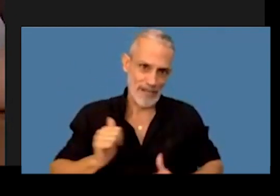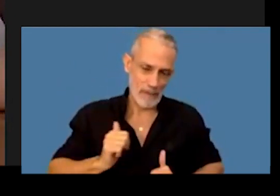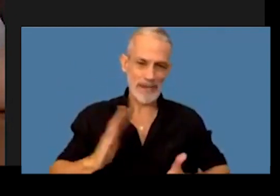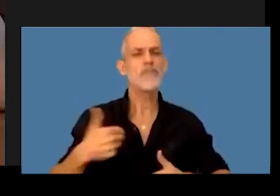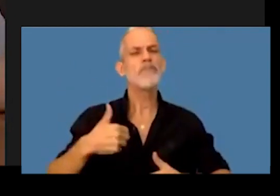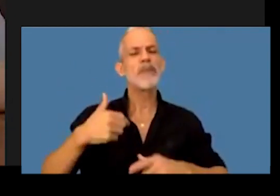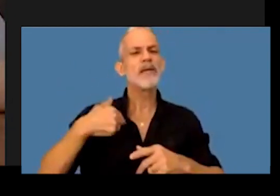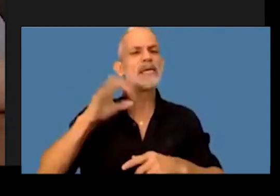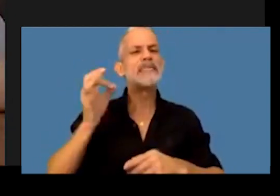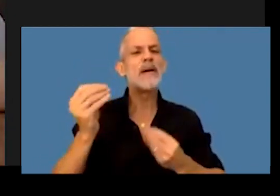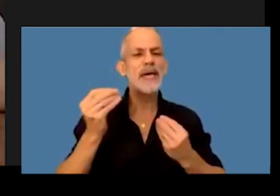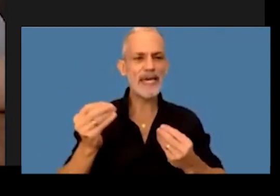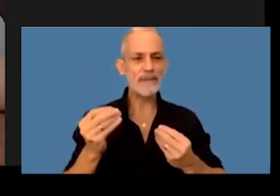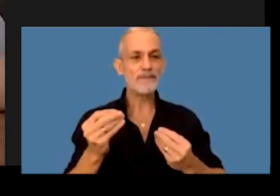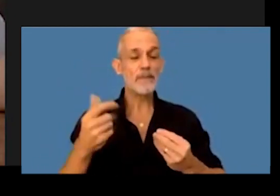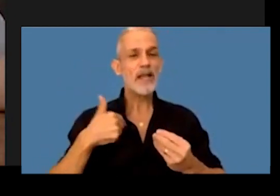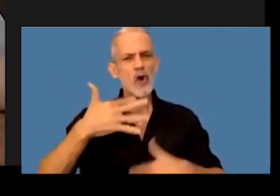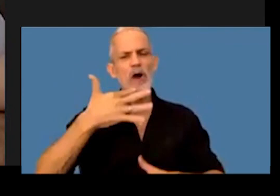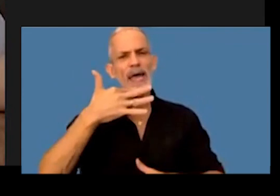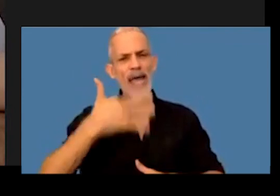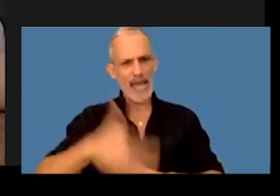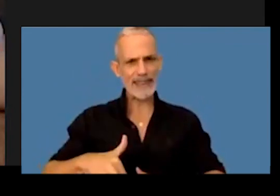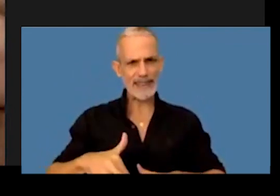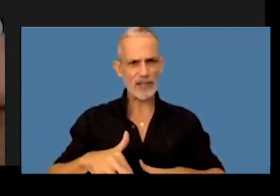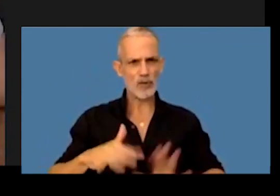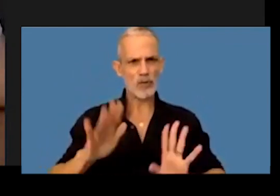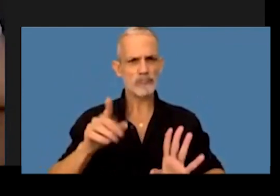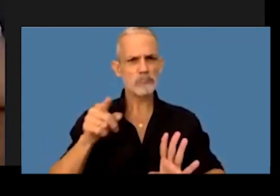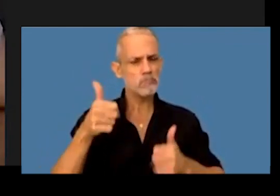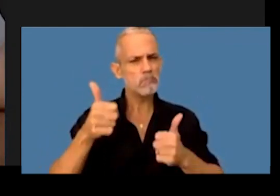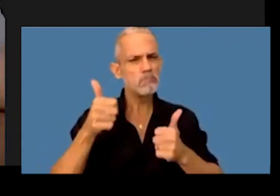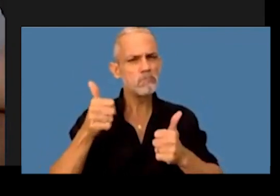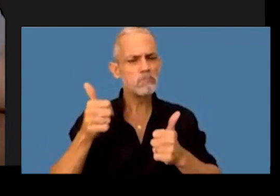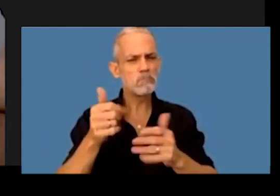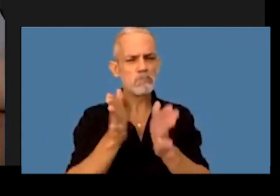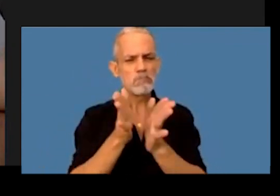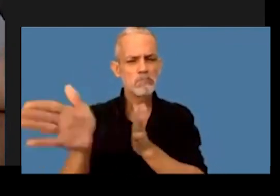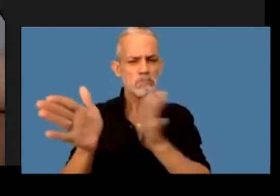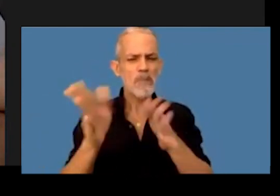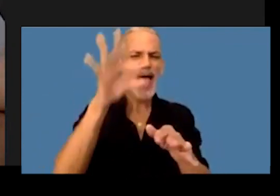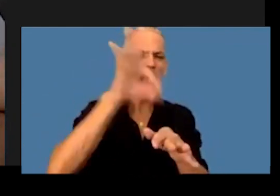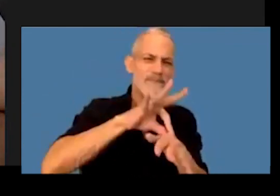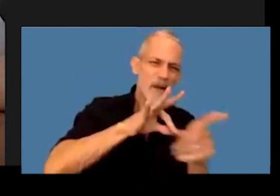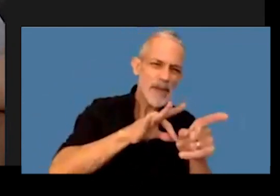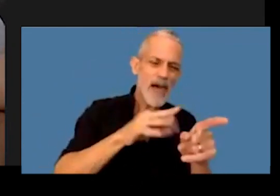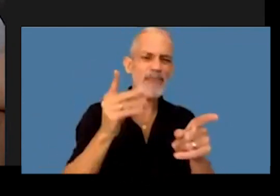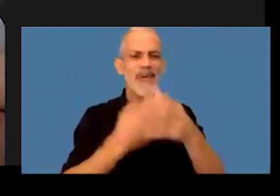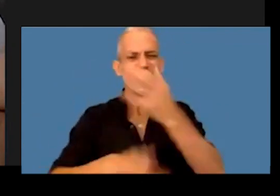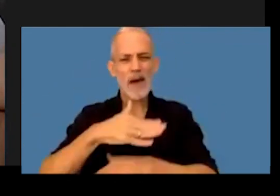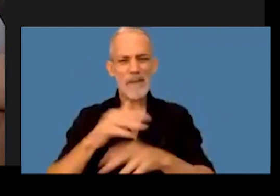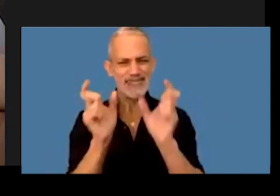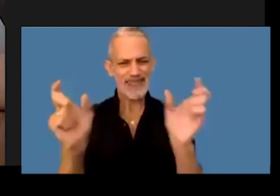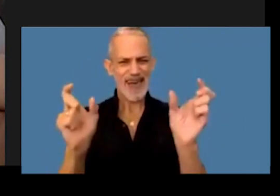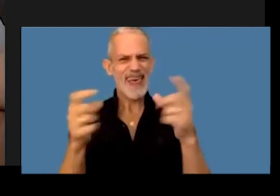qué? Entiendo lo que decía y está bueno discriminar el concepto entre enfermedad y discapacidad. Eso